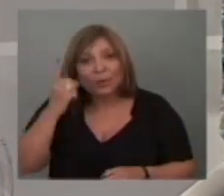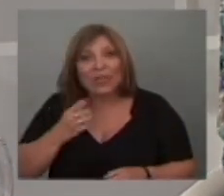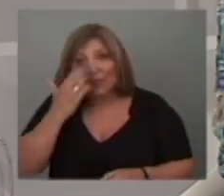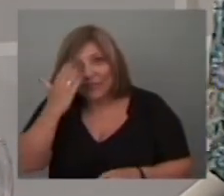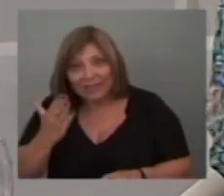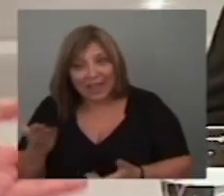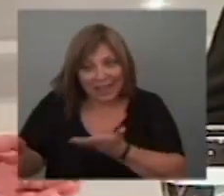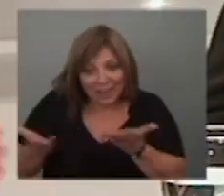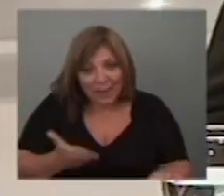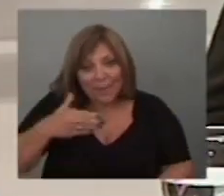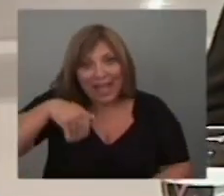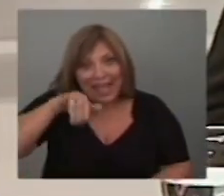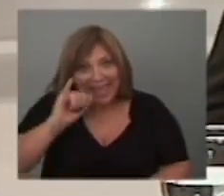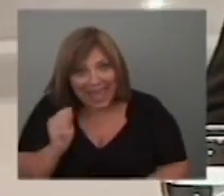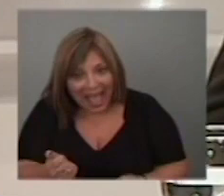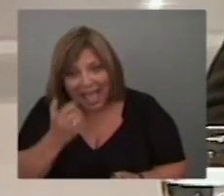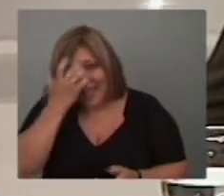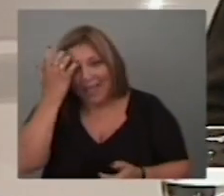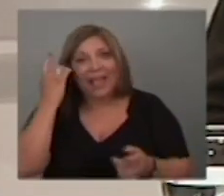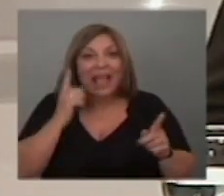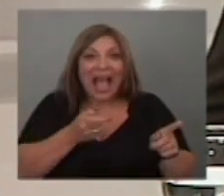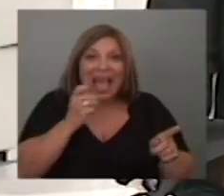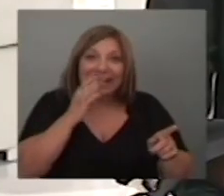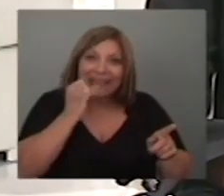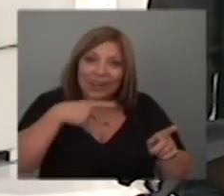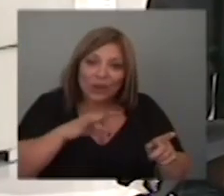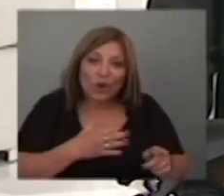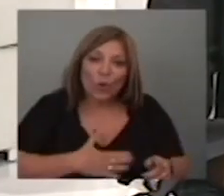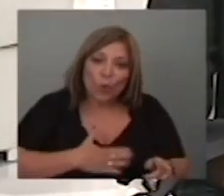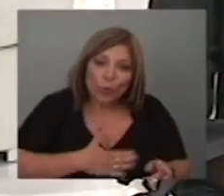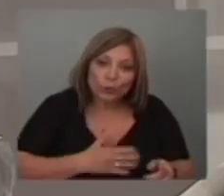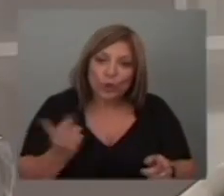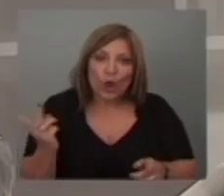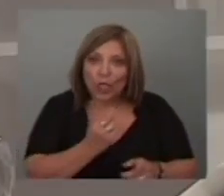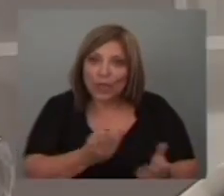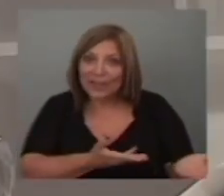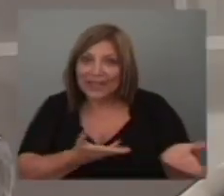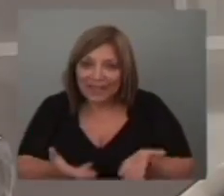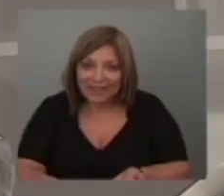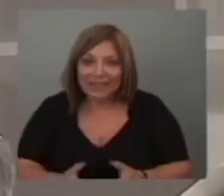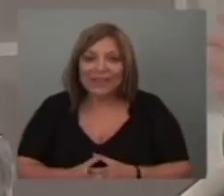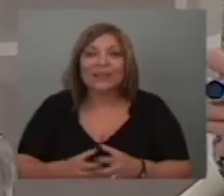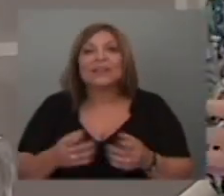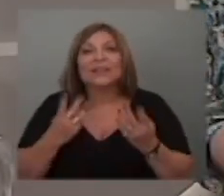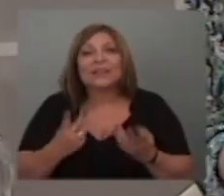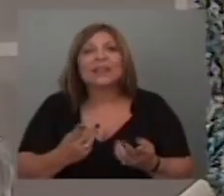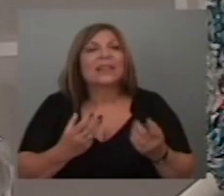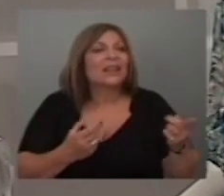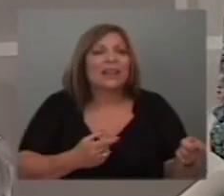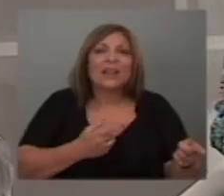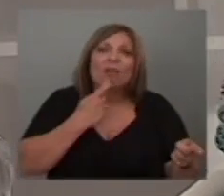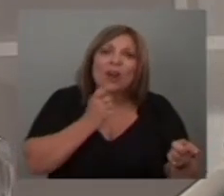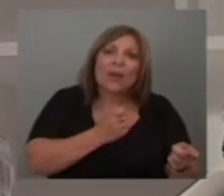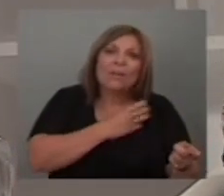Amplio, Maía, bienvenido. Gracias. Garino, bienvenido, un gusto recibirlos a ambos. Desde la oposición, ¿cómo se